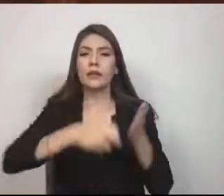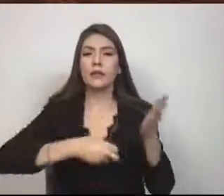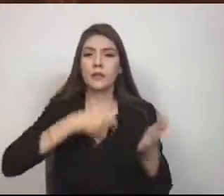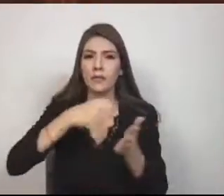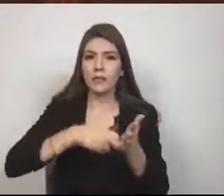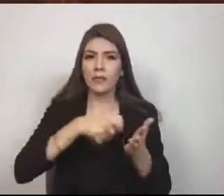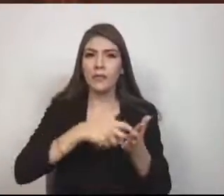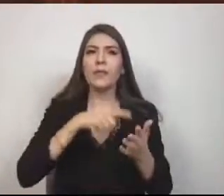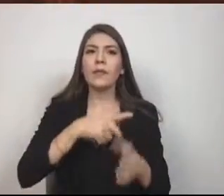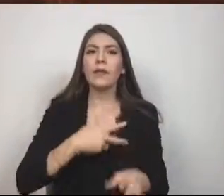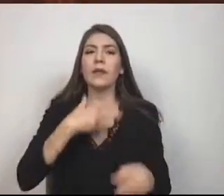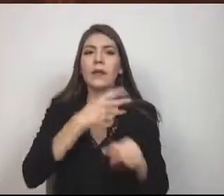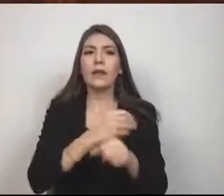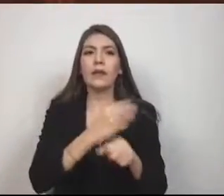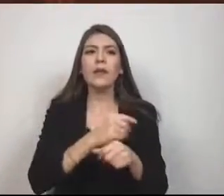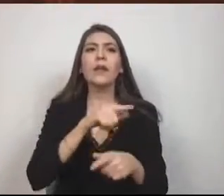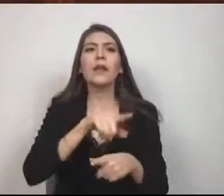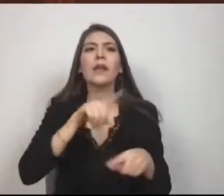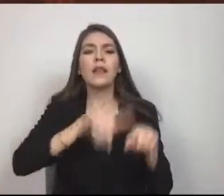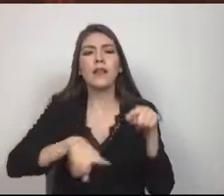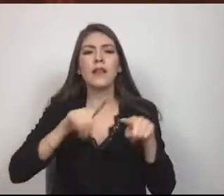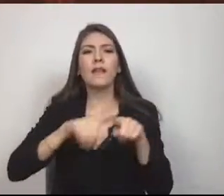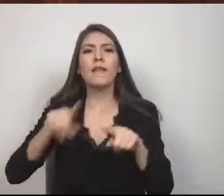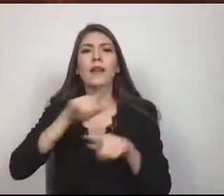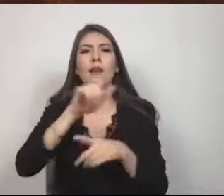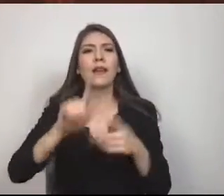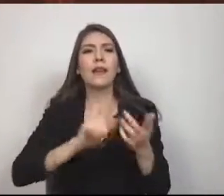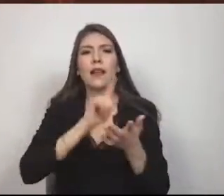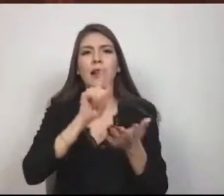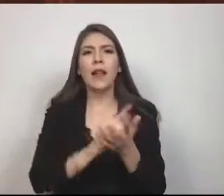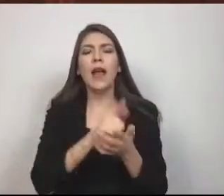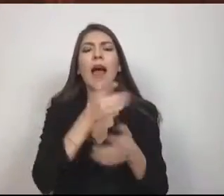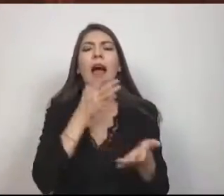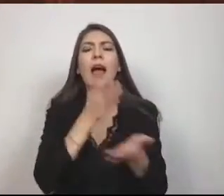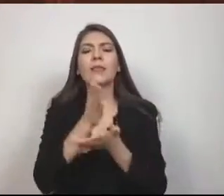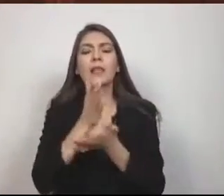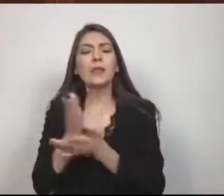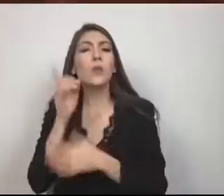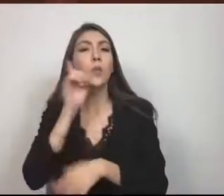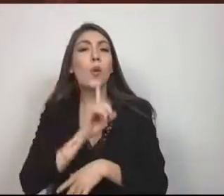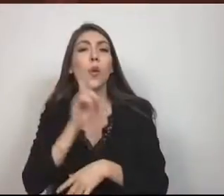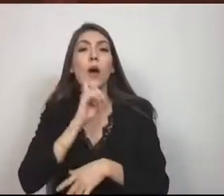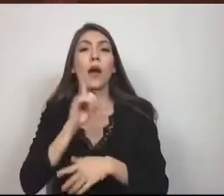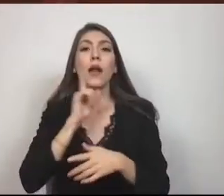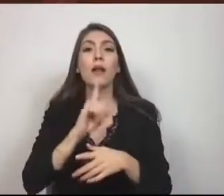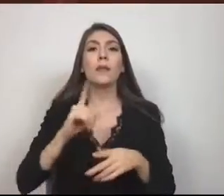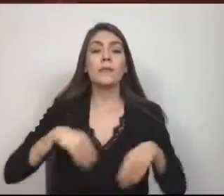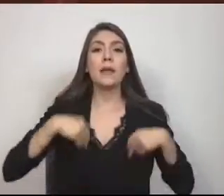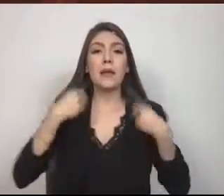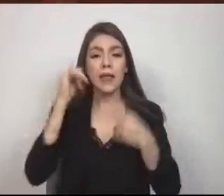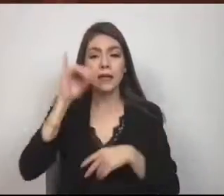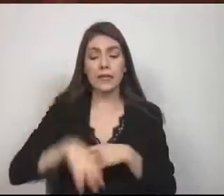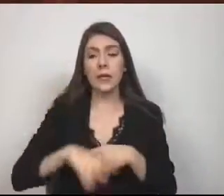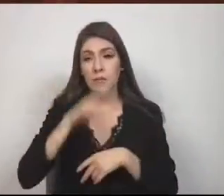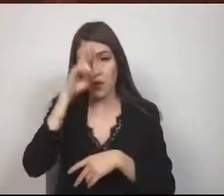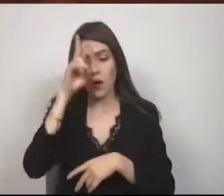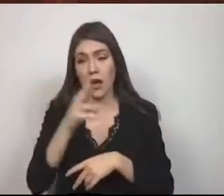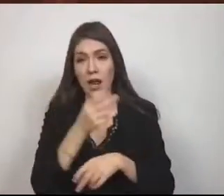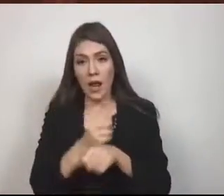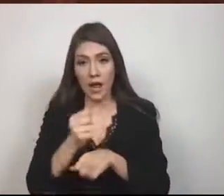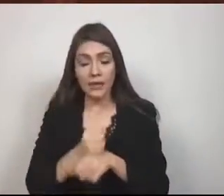adicionan diversas disposiciones de la Ley de Acceso de las Mujeres a una Vida Libre de Violencia y de la Ley de